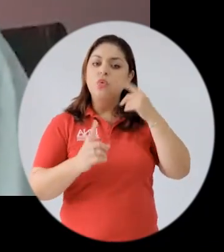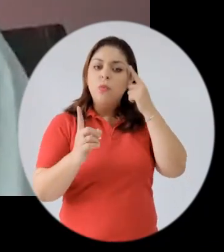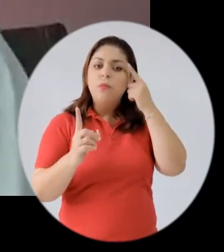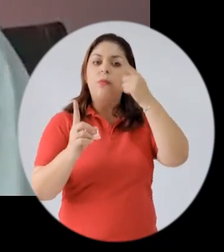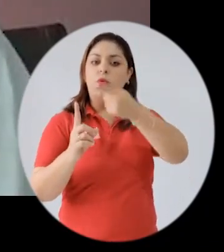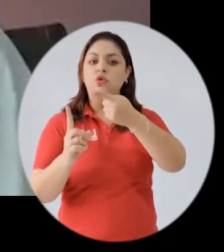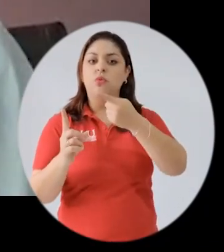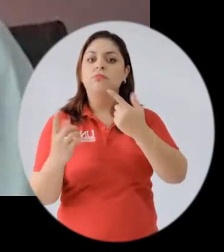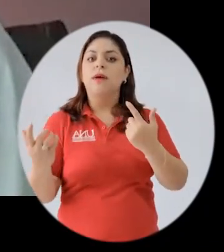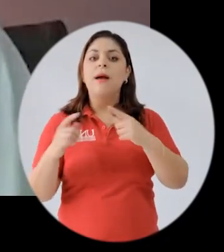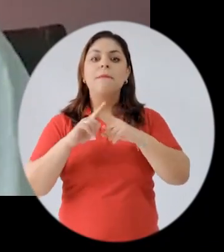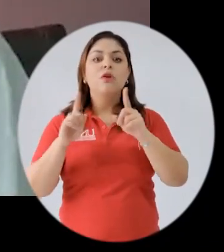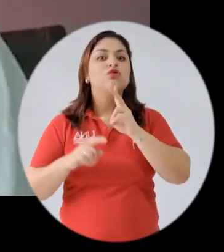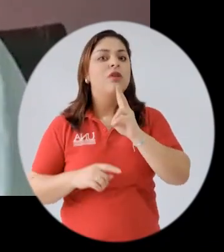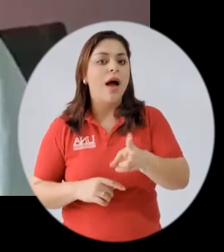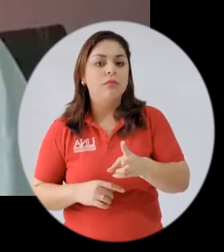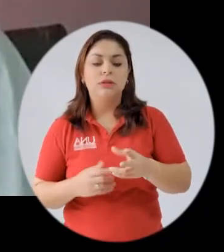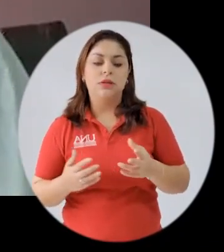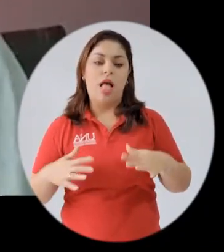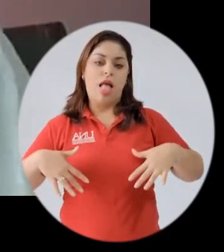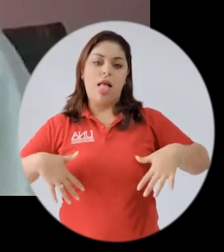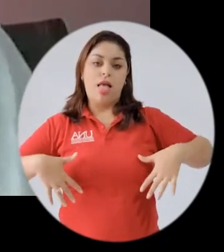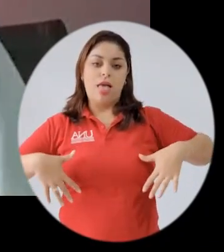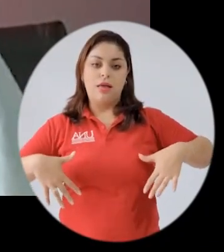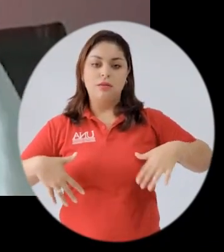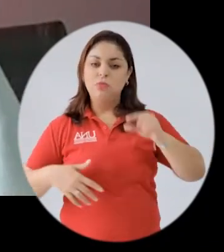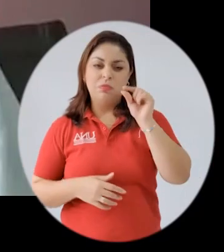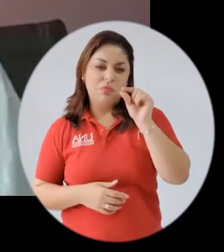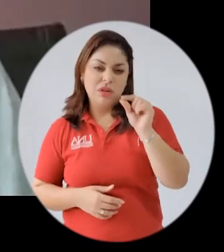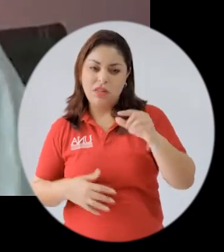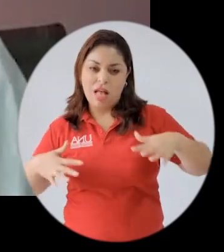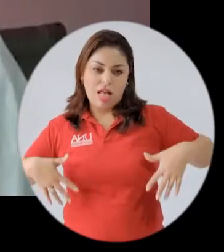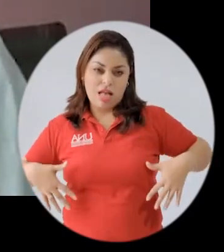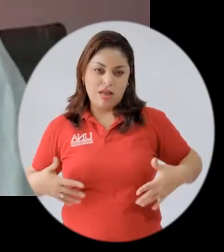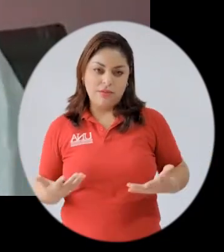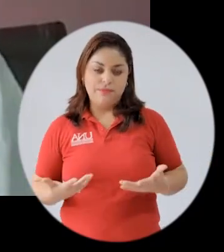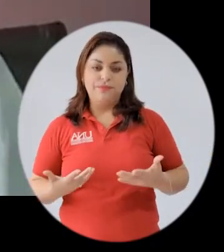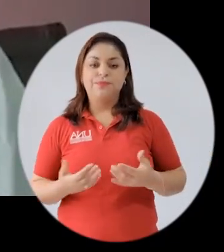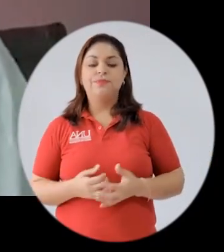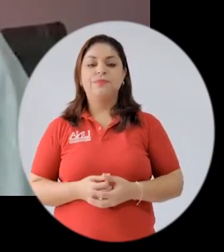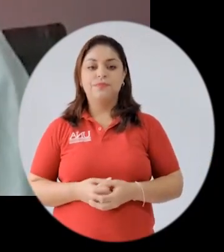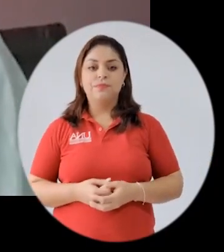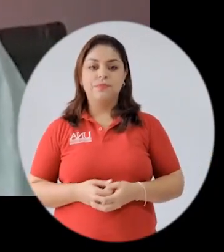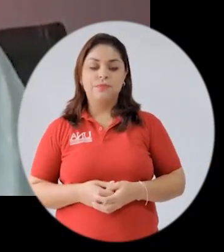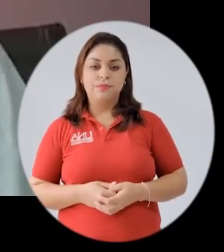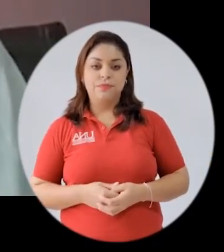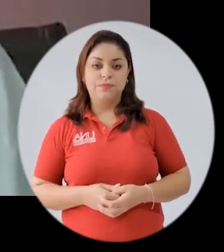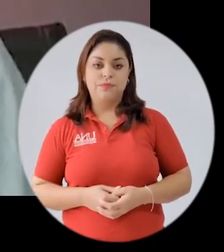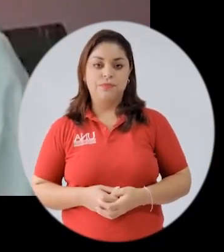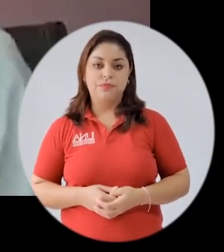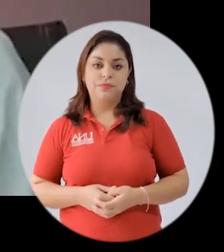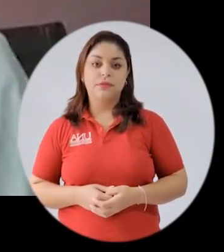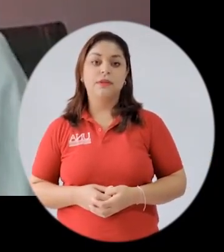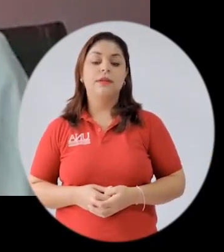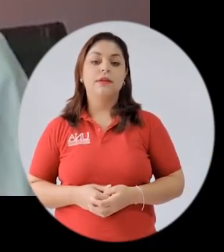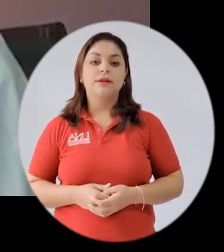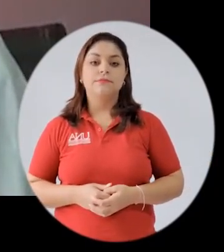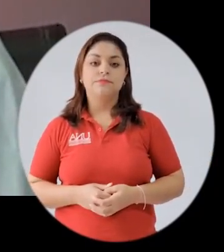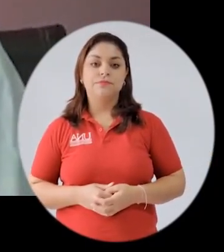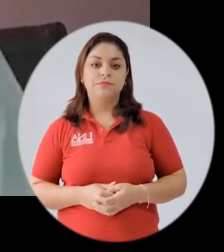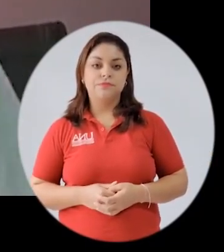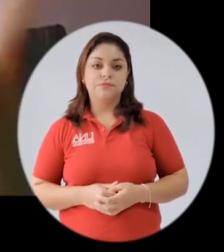comprarle zapatos porque ya no le quedan, que tiene que planear a quién va a invitar en la fiesta del chiquito, que hay que llamar al pediatra porque tiene la cita. Y es una serie que no